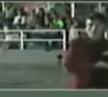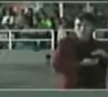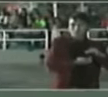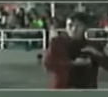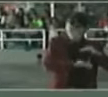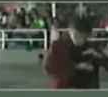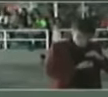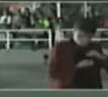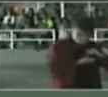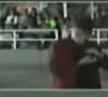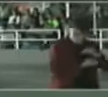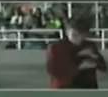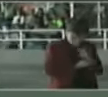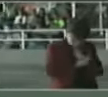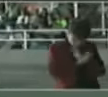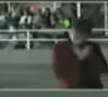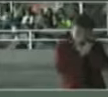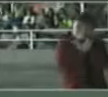metido en sus huesos.